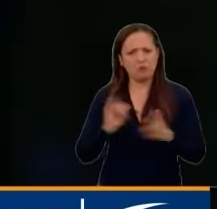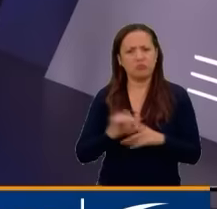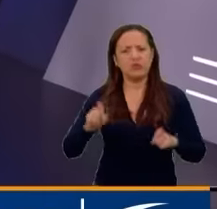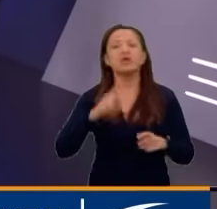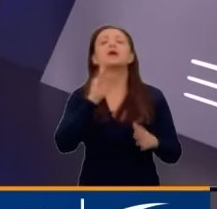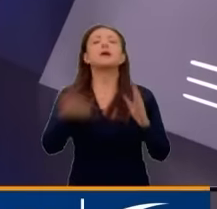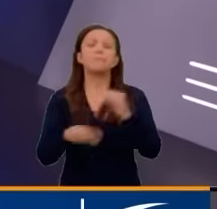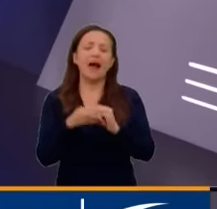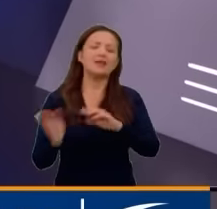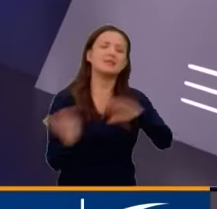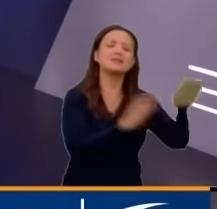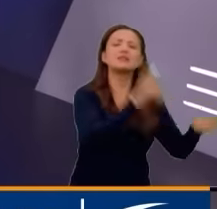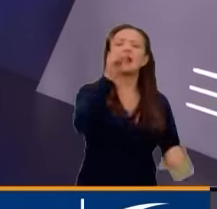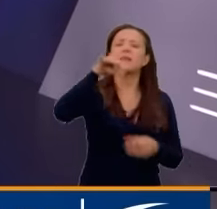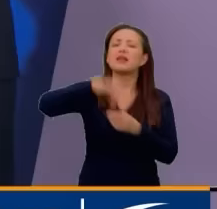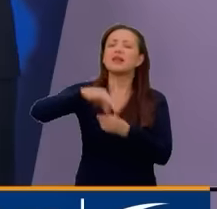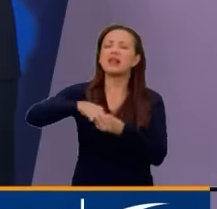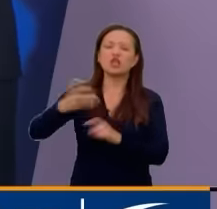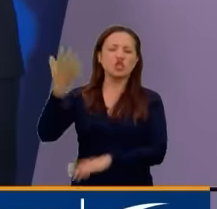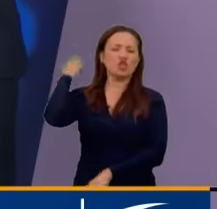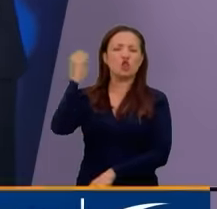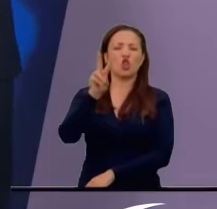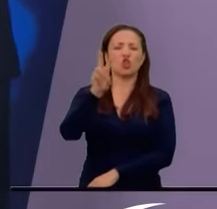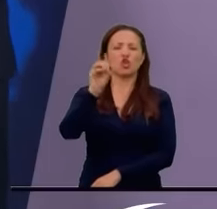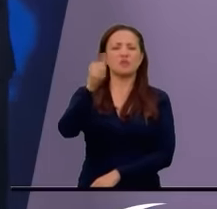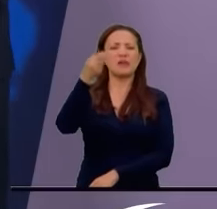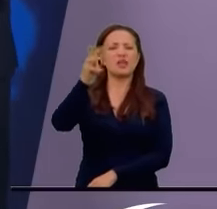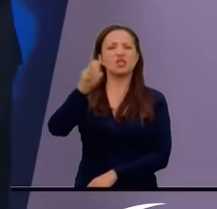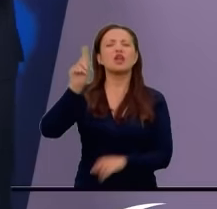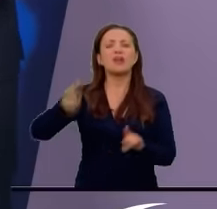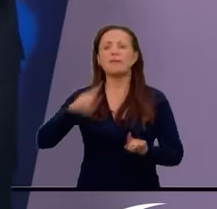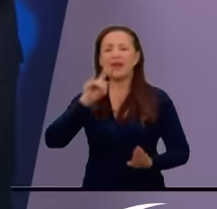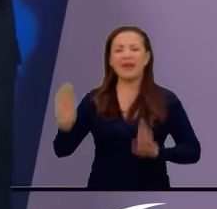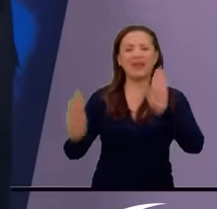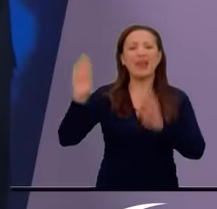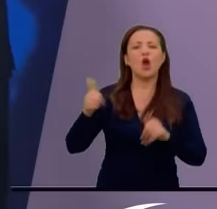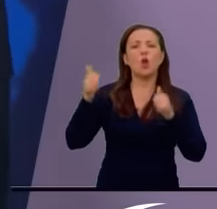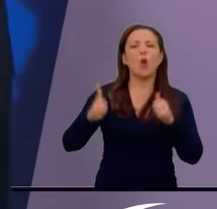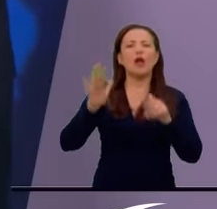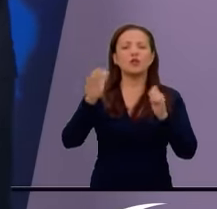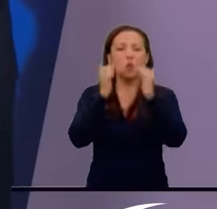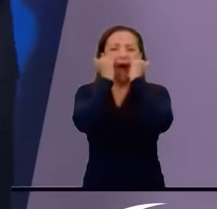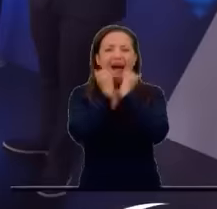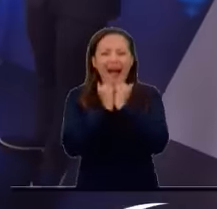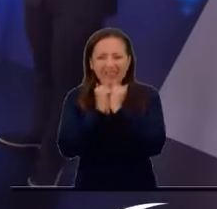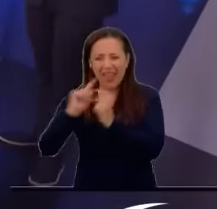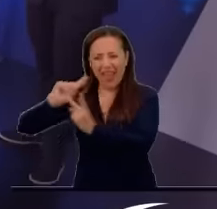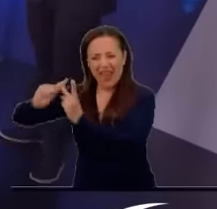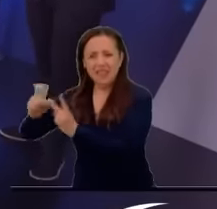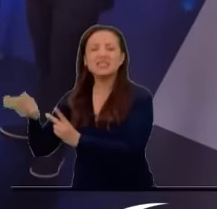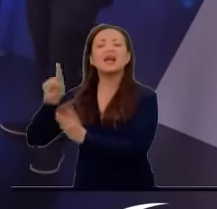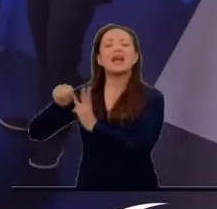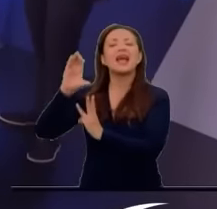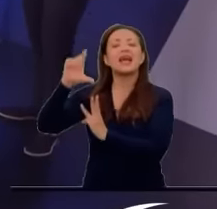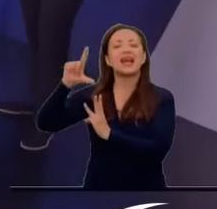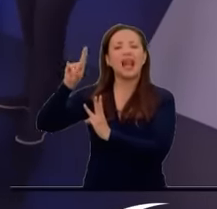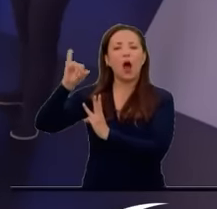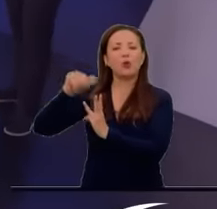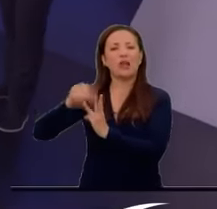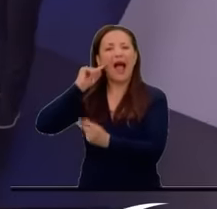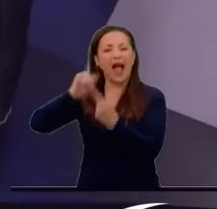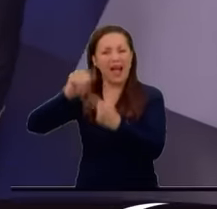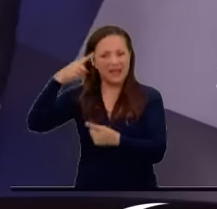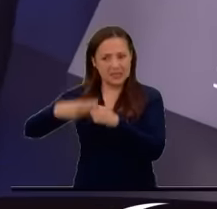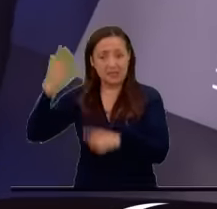las elecciones del 2018, para entonces con Antanas Mockus y Claudia López. El candidato a la presidencia de la República, Gustavo